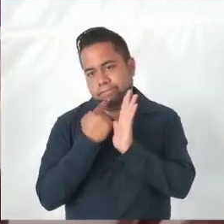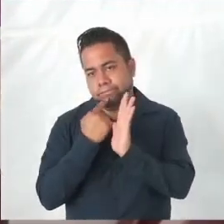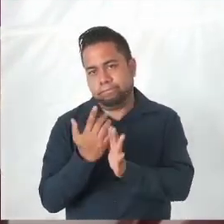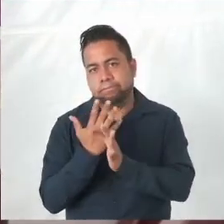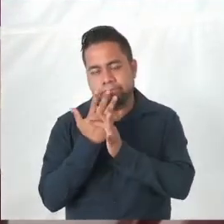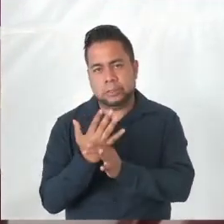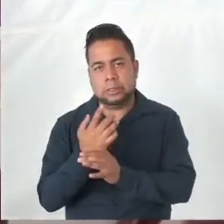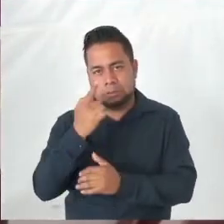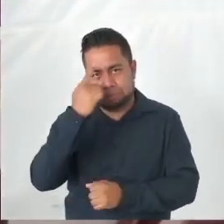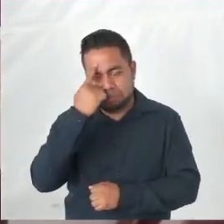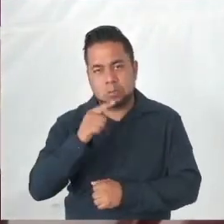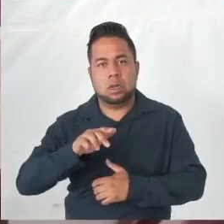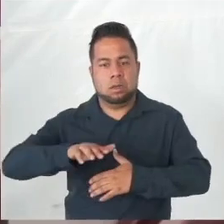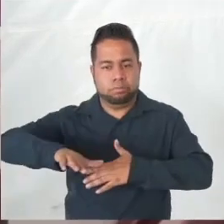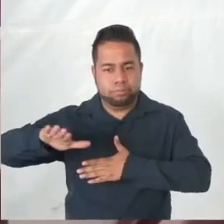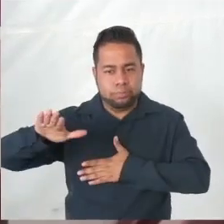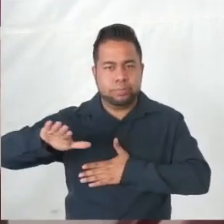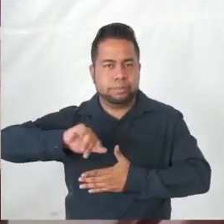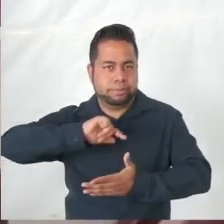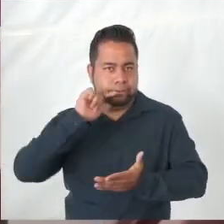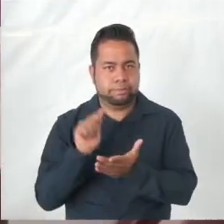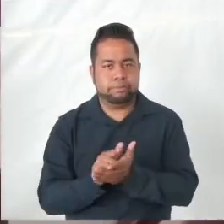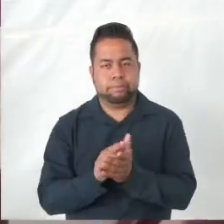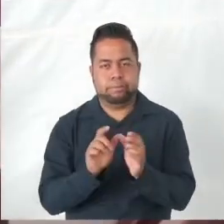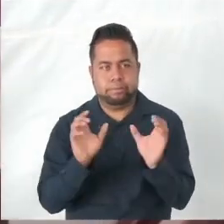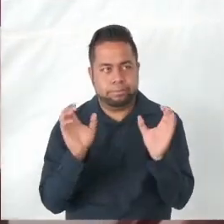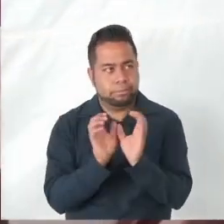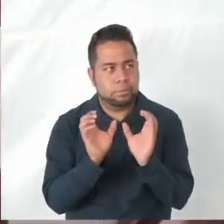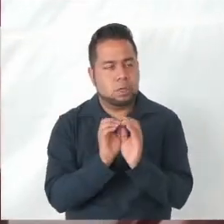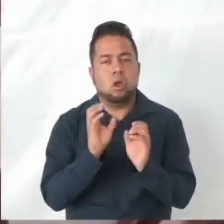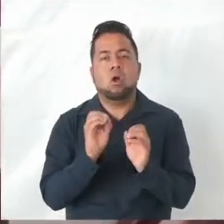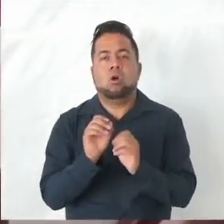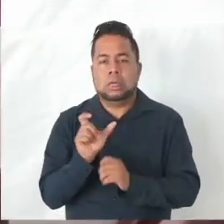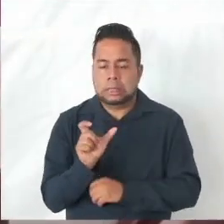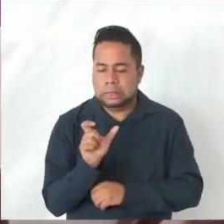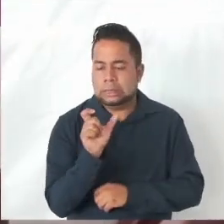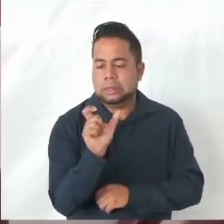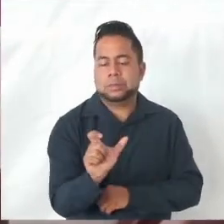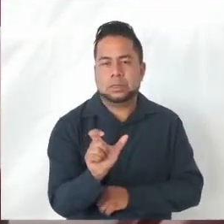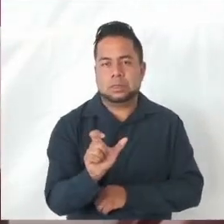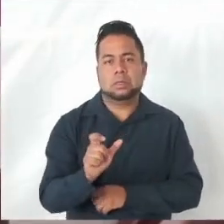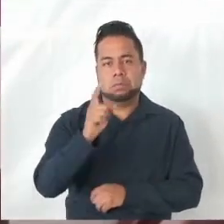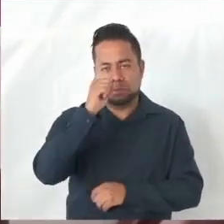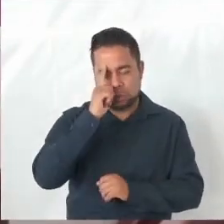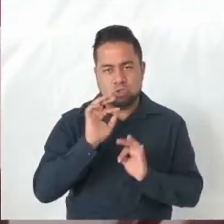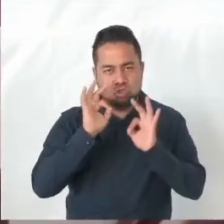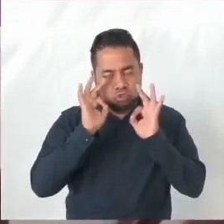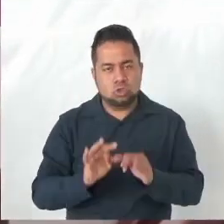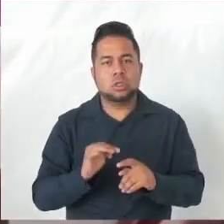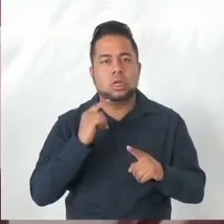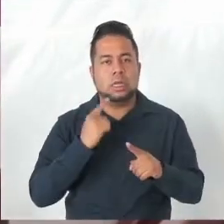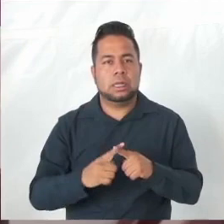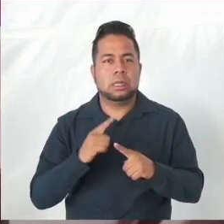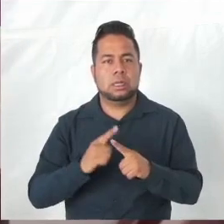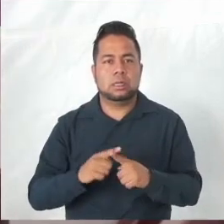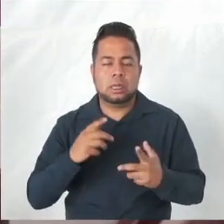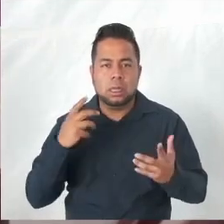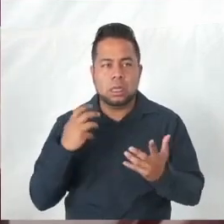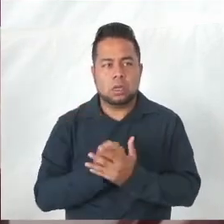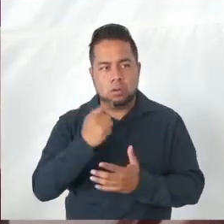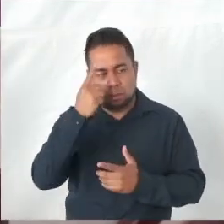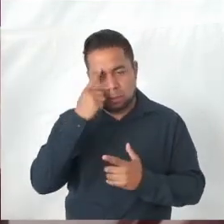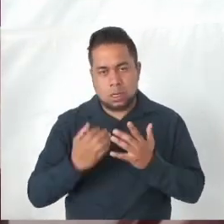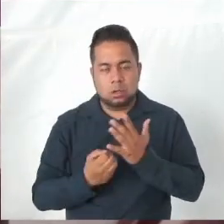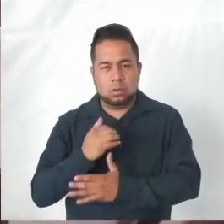para integrar, legalizar, certificar o expedir la acreditación administrativa respectiva de